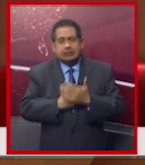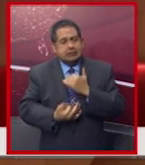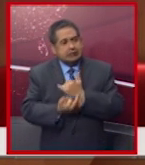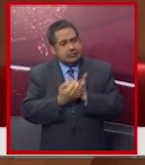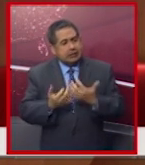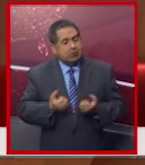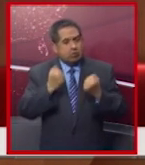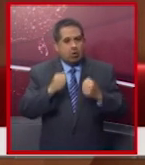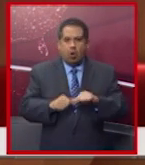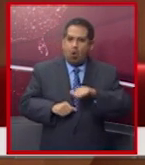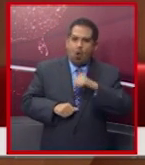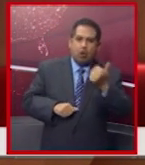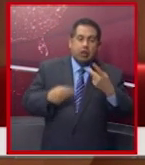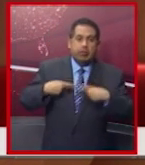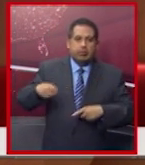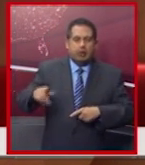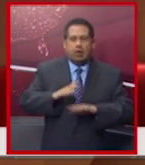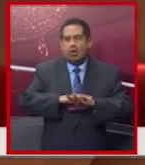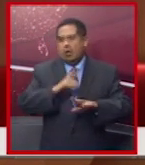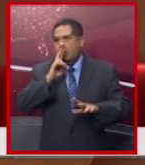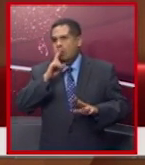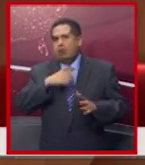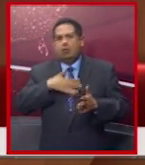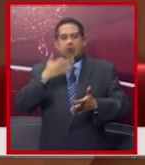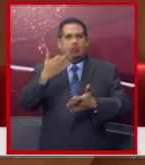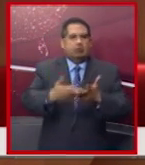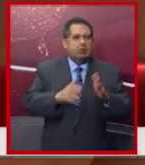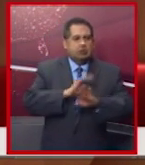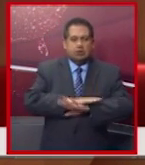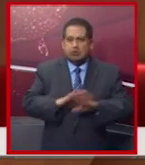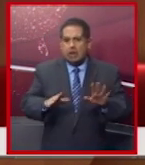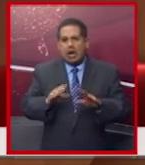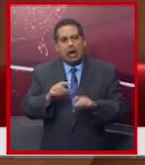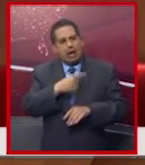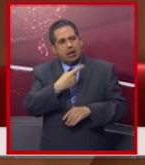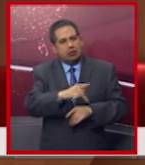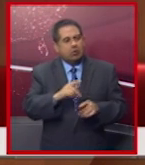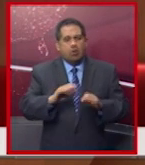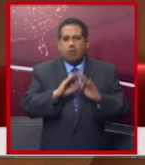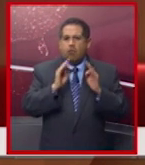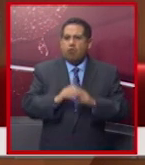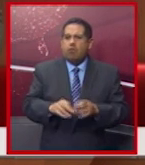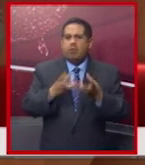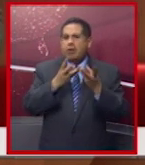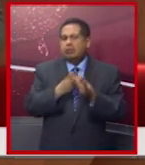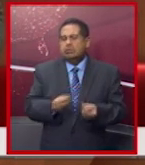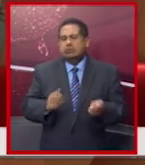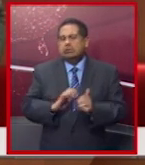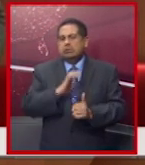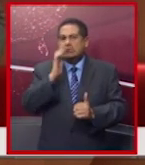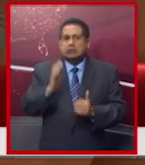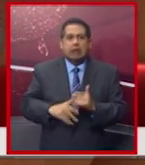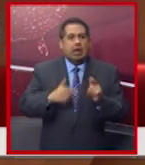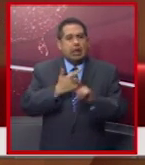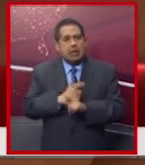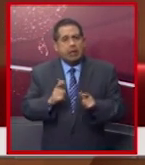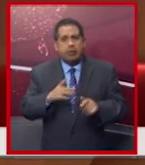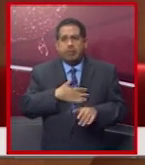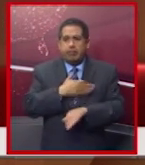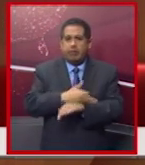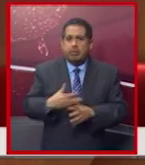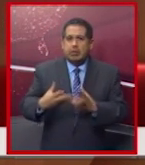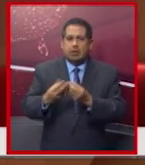otros celebran la posible desarticulación de un sistema que les negó la libertad y separó de